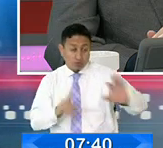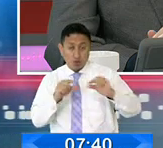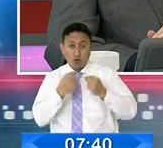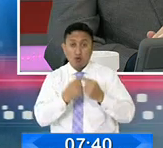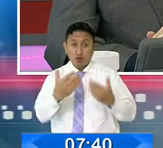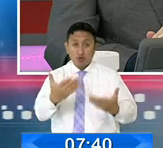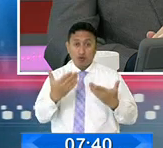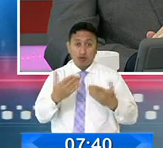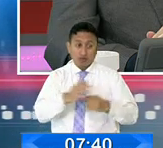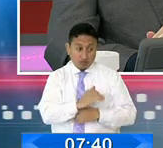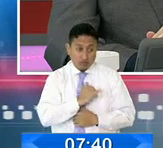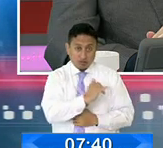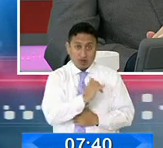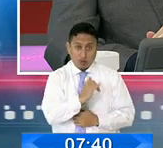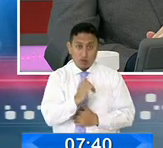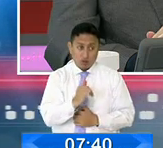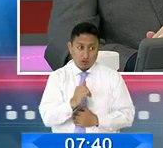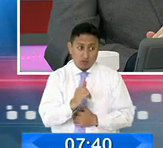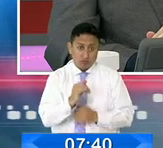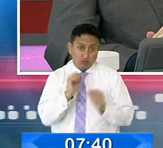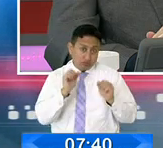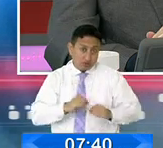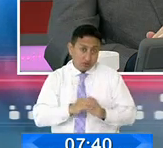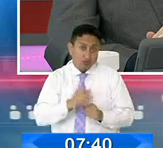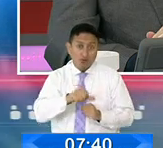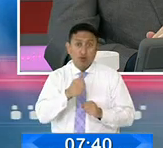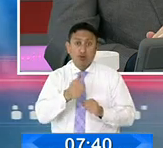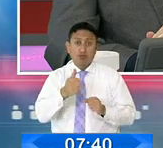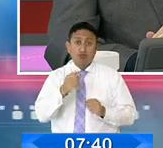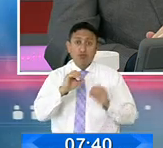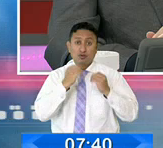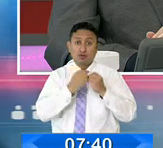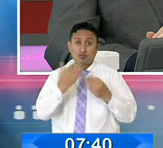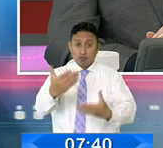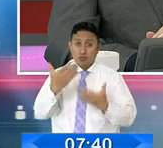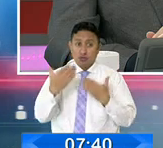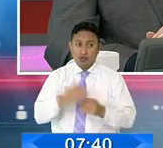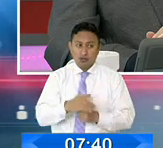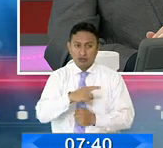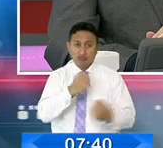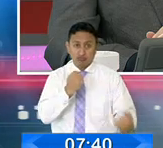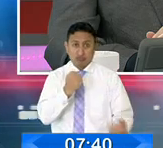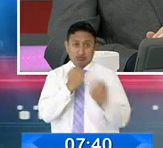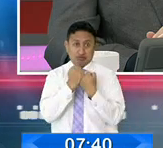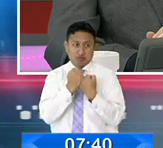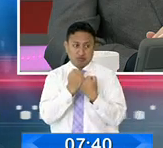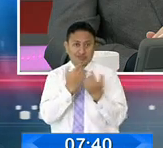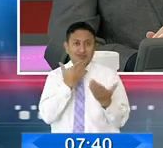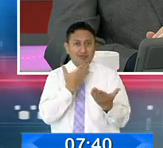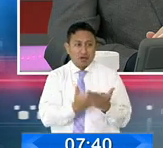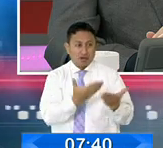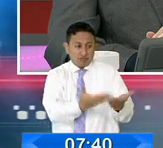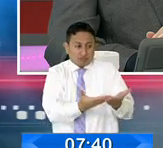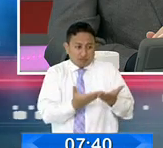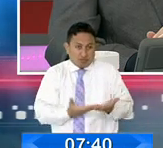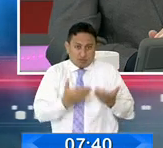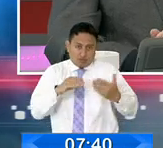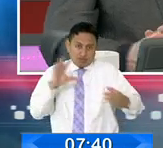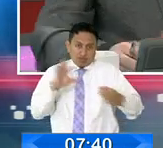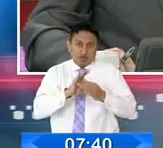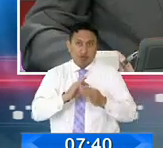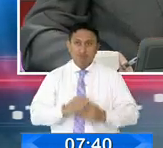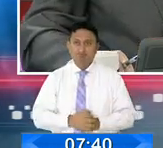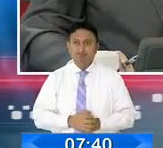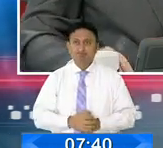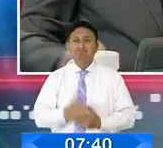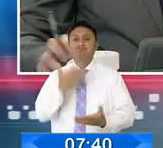las iniciativas de otros candidatos, de otras organizaciones políticas y deciden apoyarnos, pues claro que acogeremos ese apoyo.